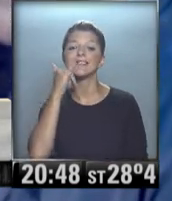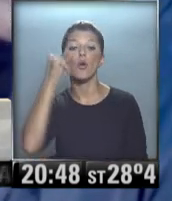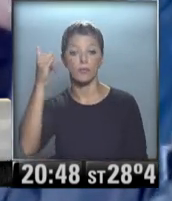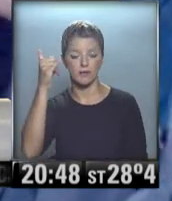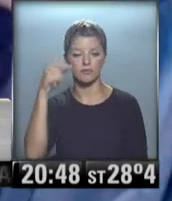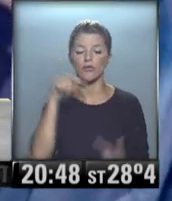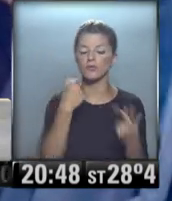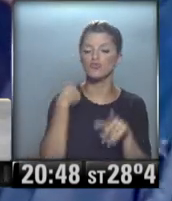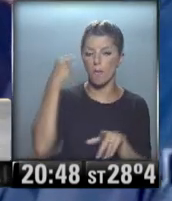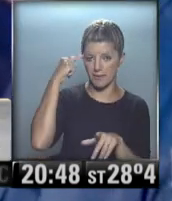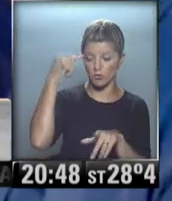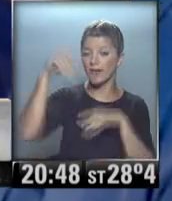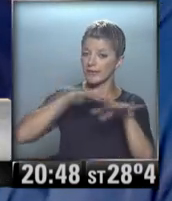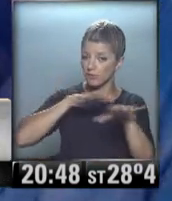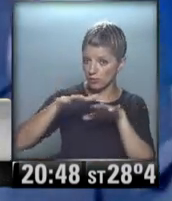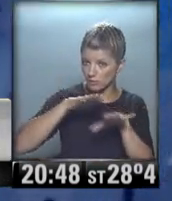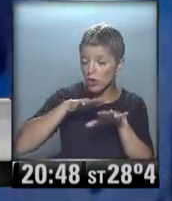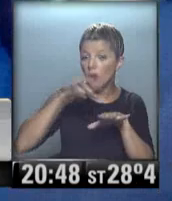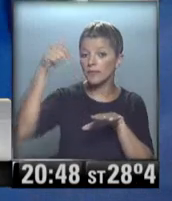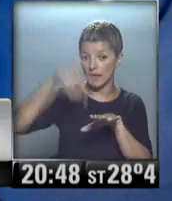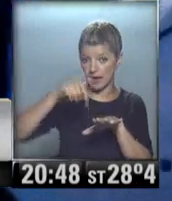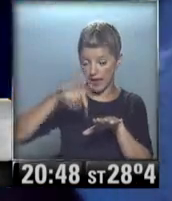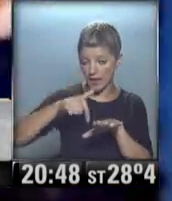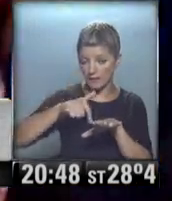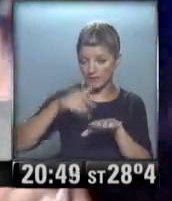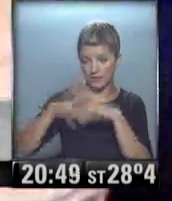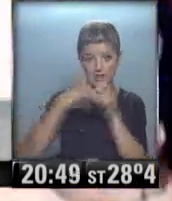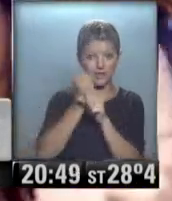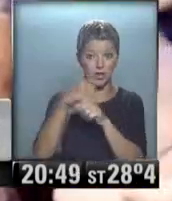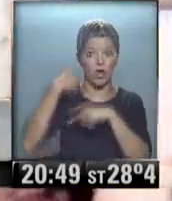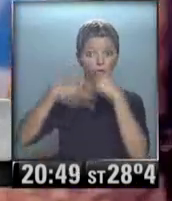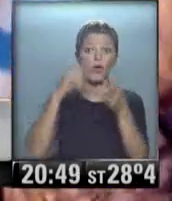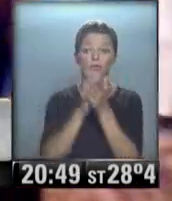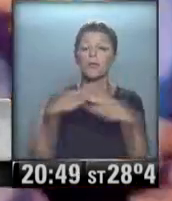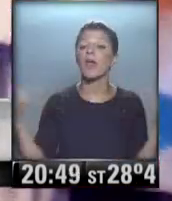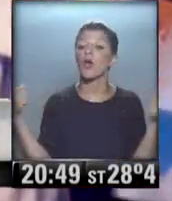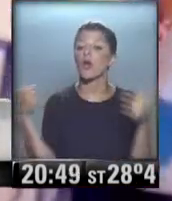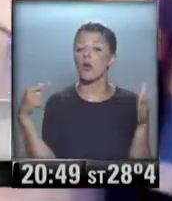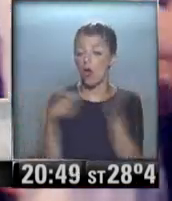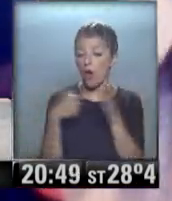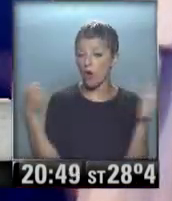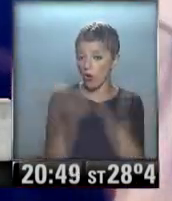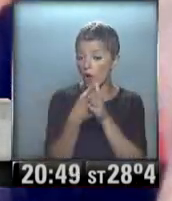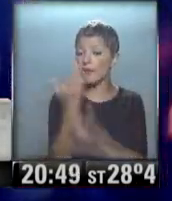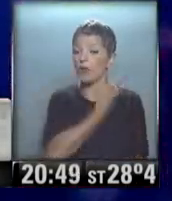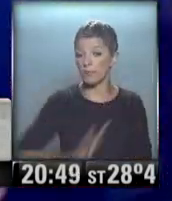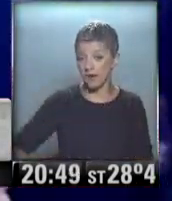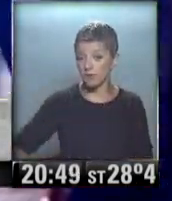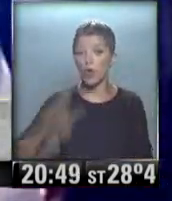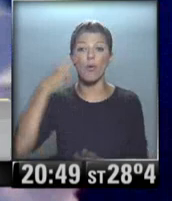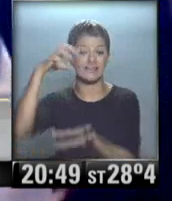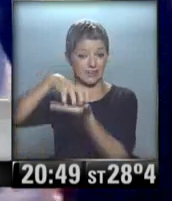la matriz cultural nuestra que todavía no nos hemos sacado de encima que era de los golpes de estados la interrupción institucional